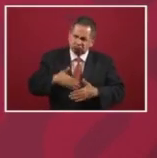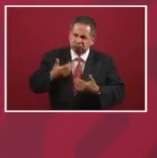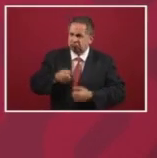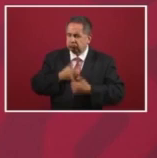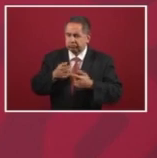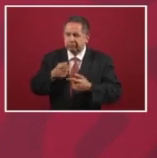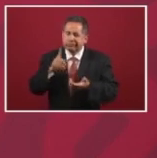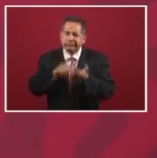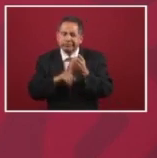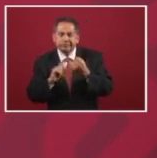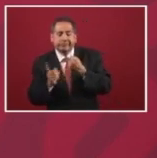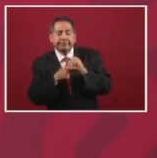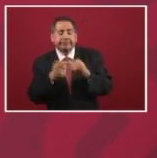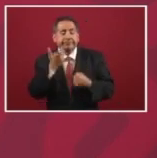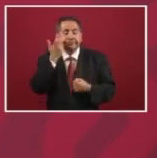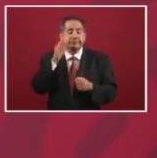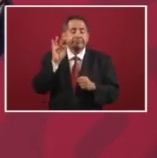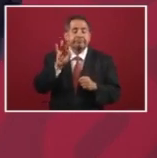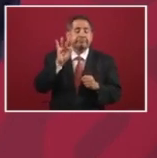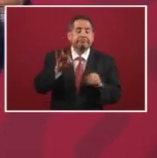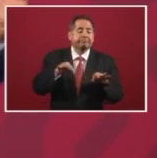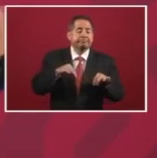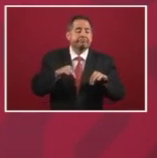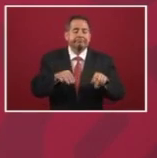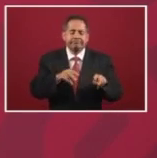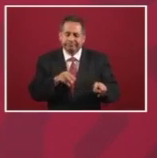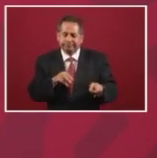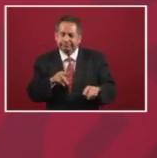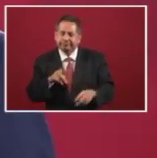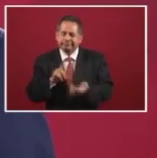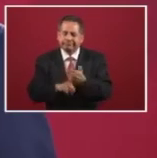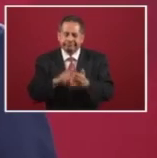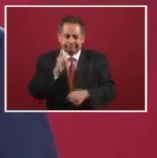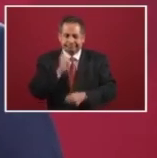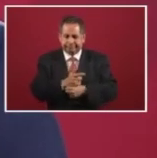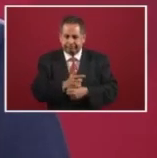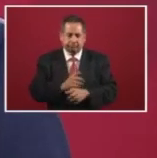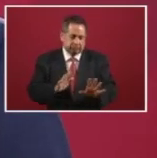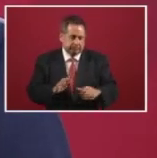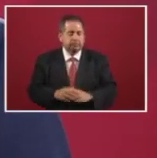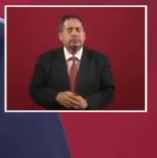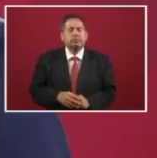y cuando se trata de una protesta espontánea,